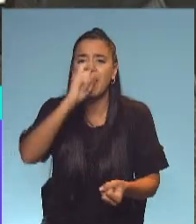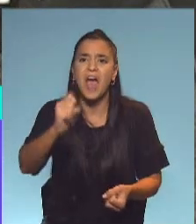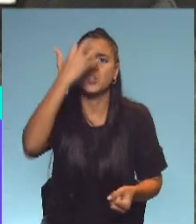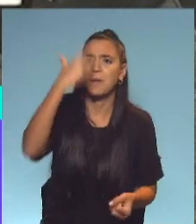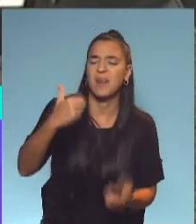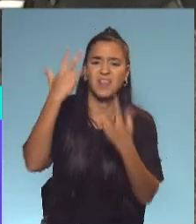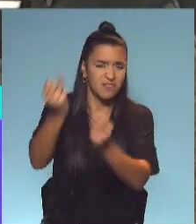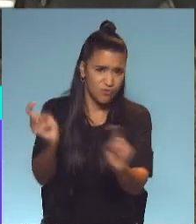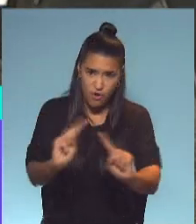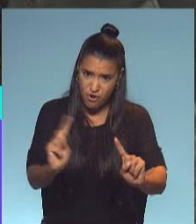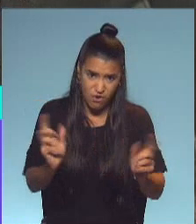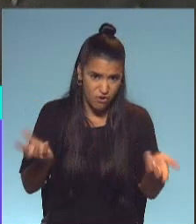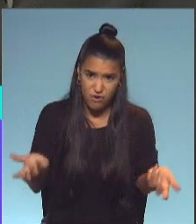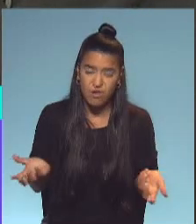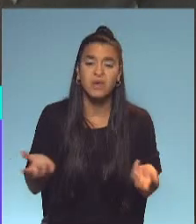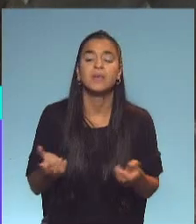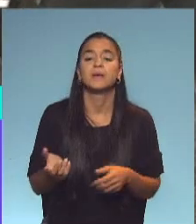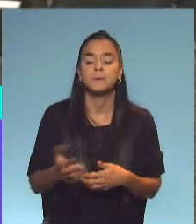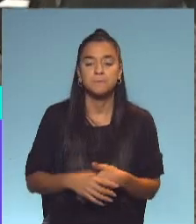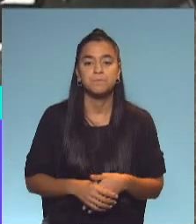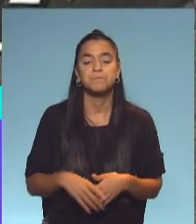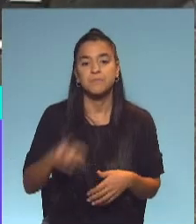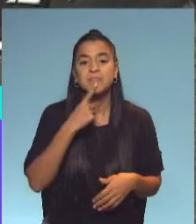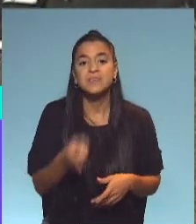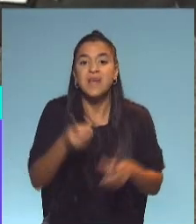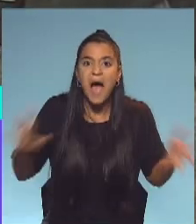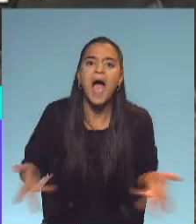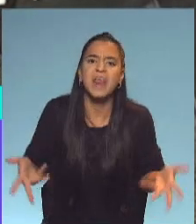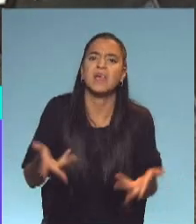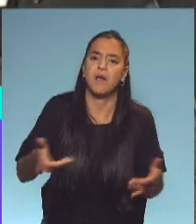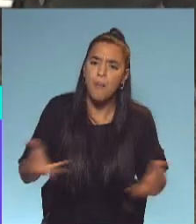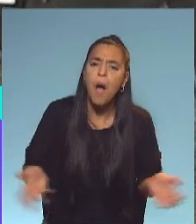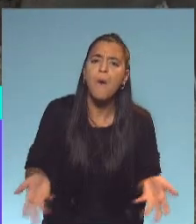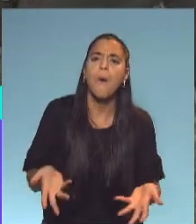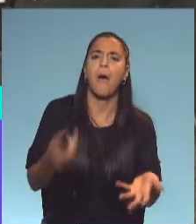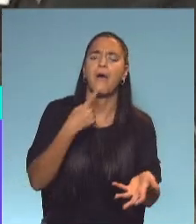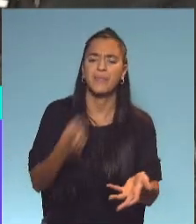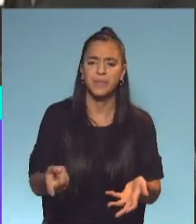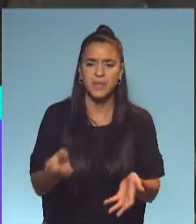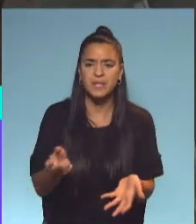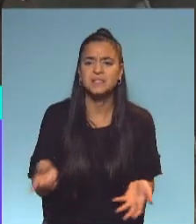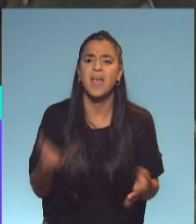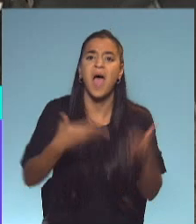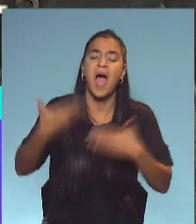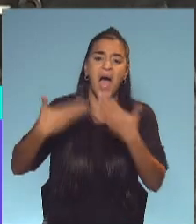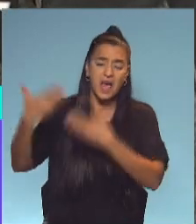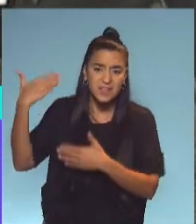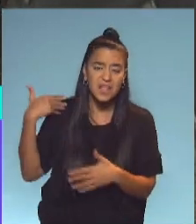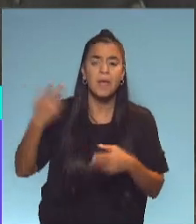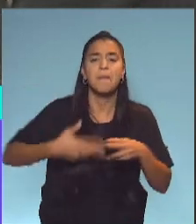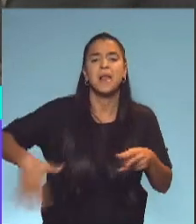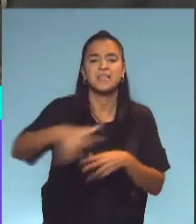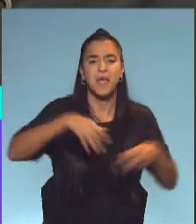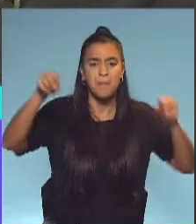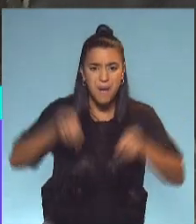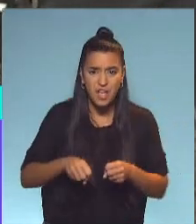Martín. Entonces, si bien esa arenga populista que había sido atacada unos días antes en Plaza de Mayo por